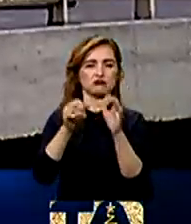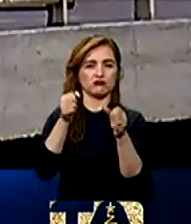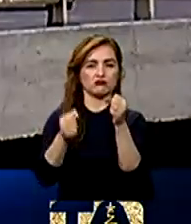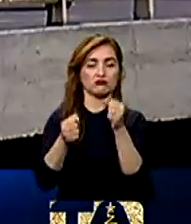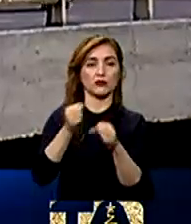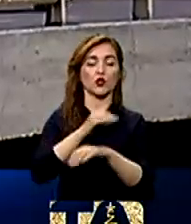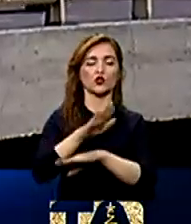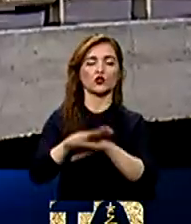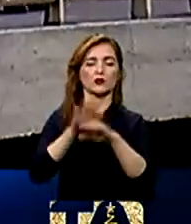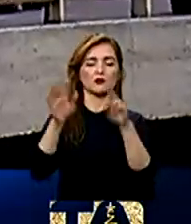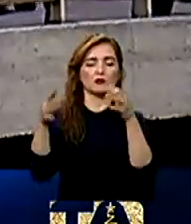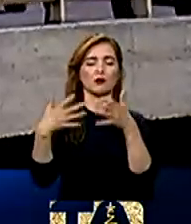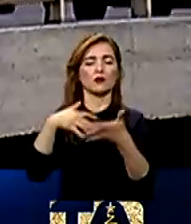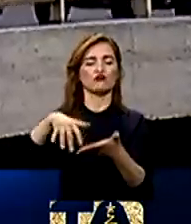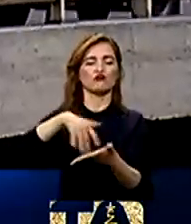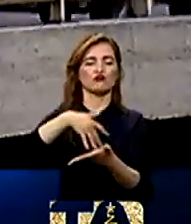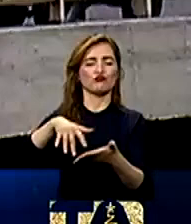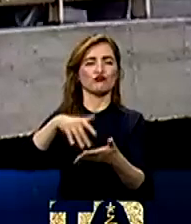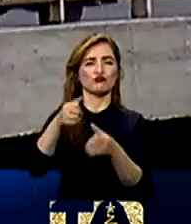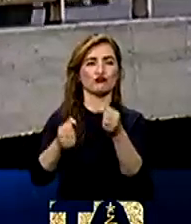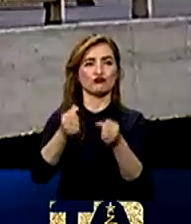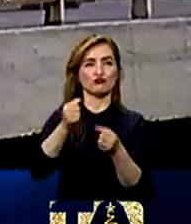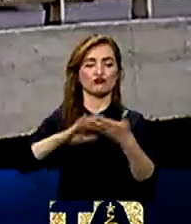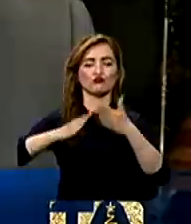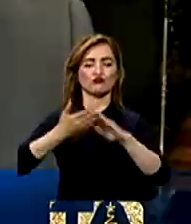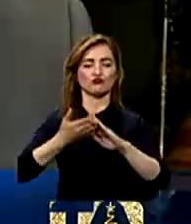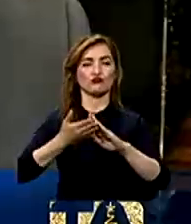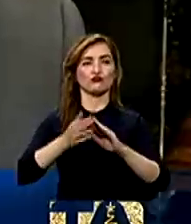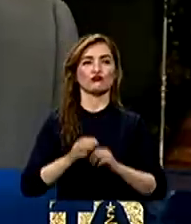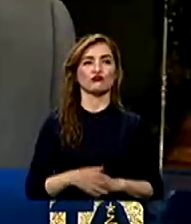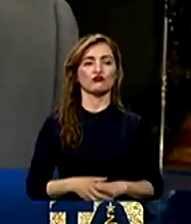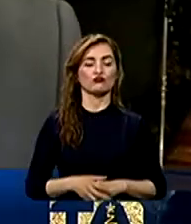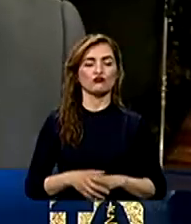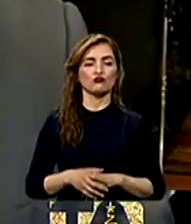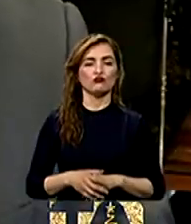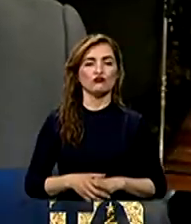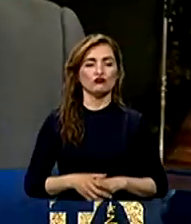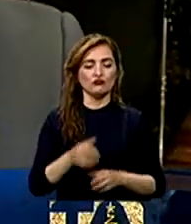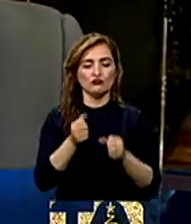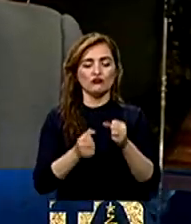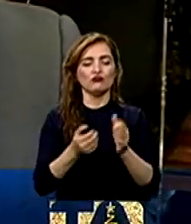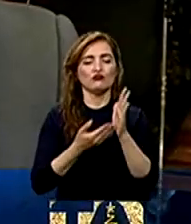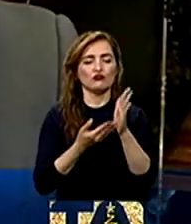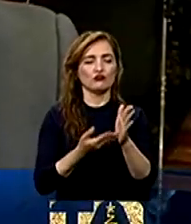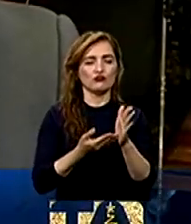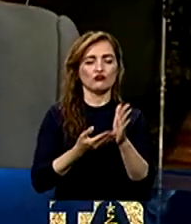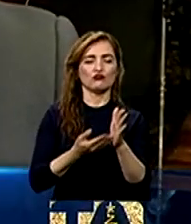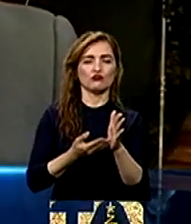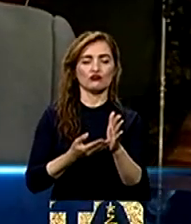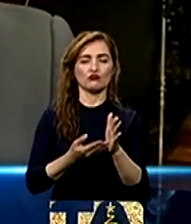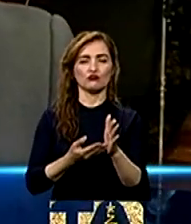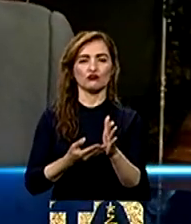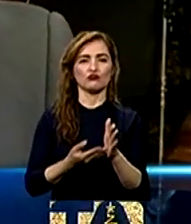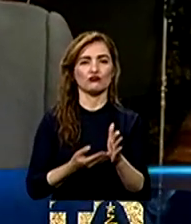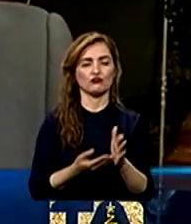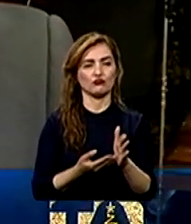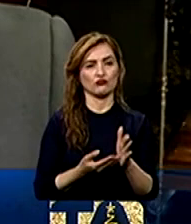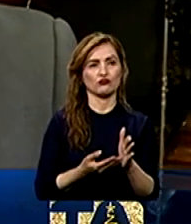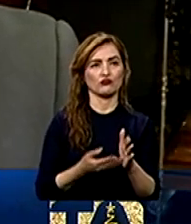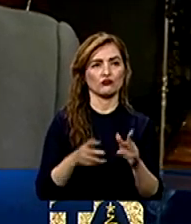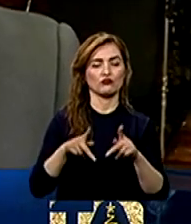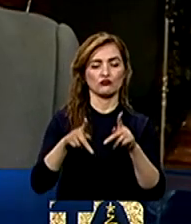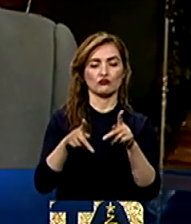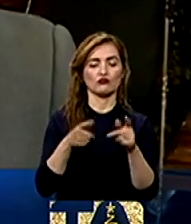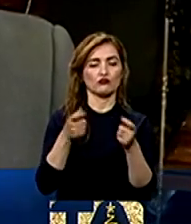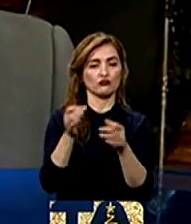el tema del transporte mixto que sirve a las comunidades. Les preocupa porque dicen que el transporte mixto tiene sus permisos